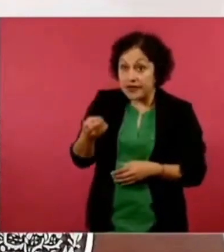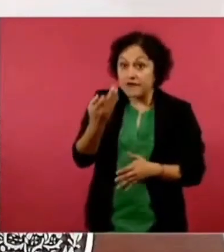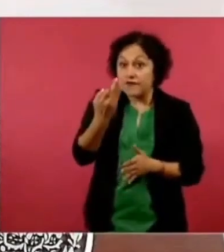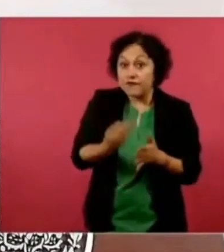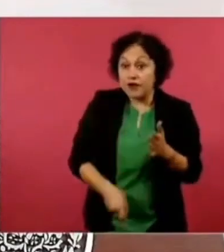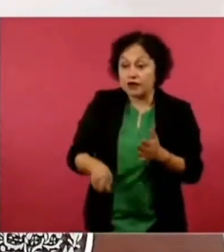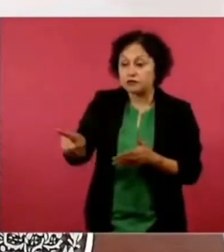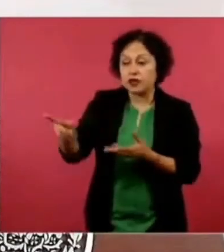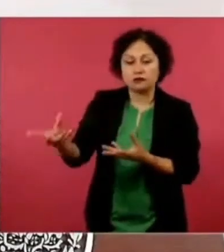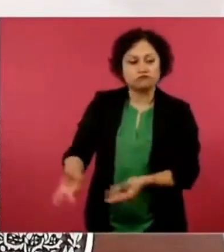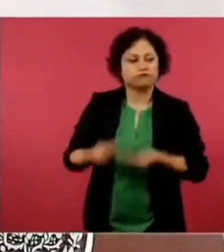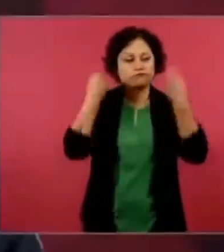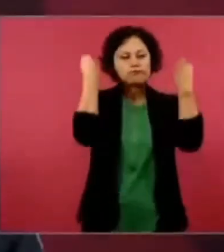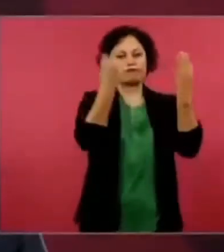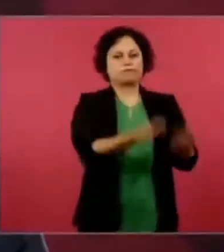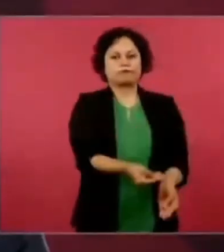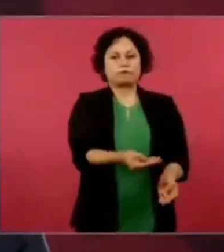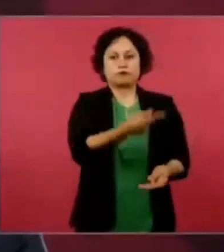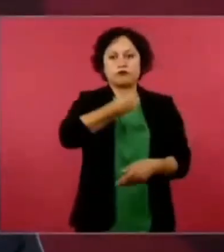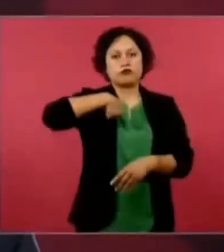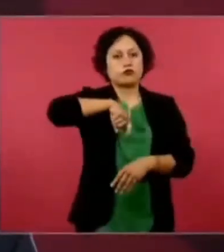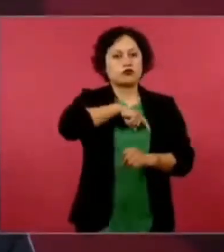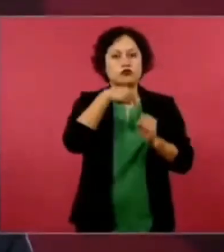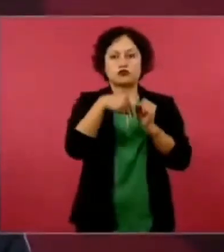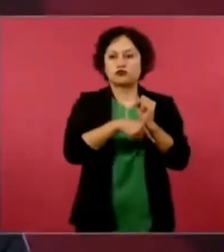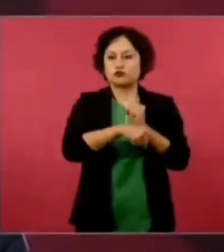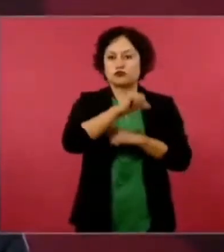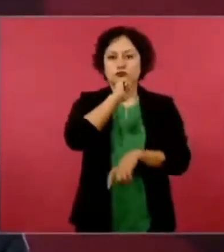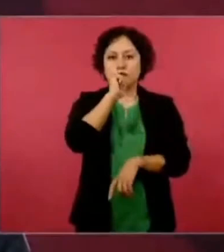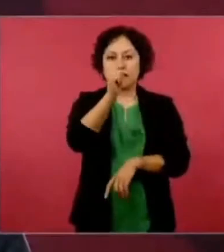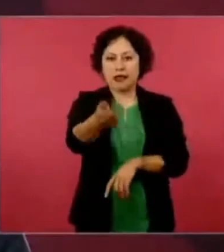Y si se demuestra